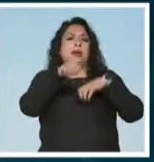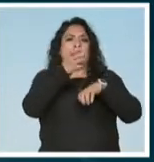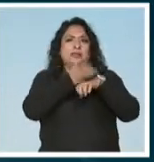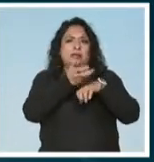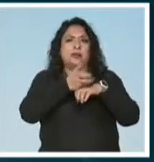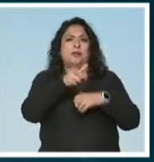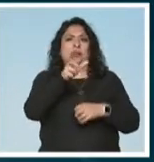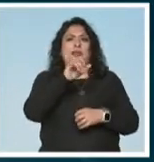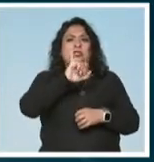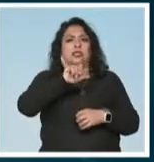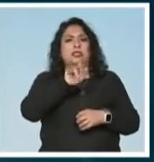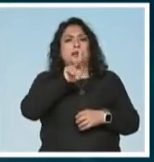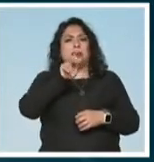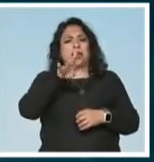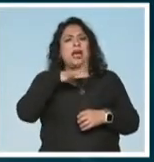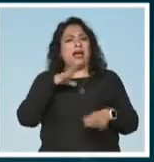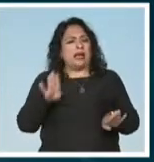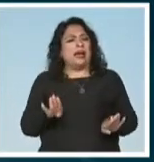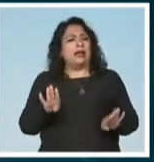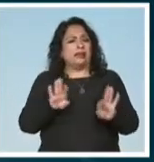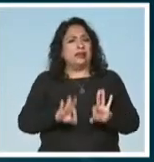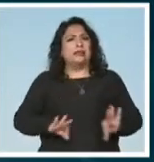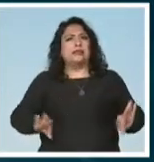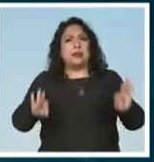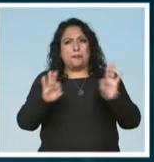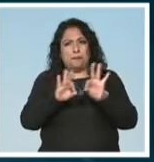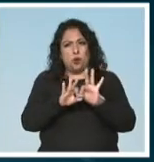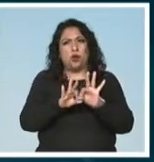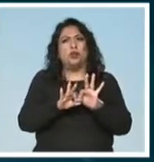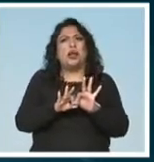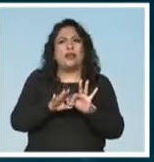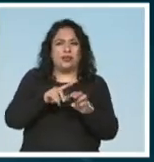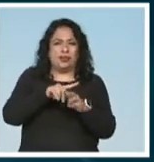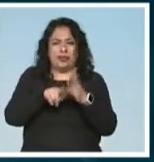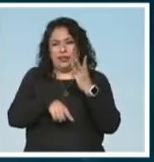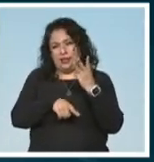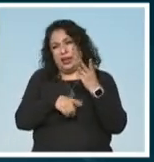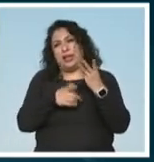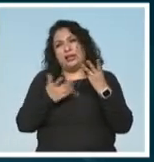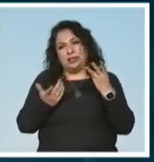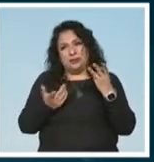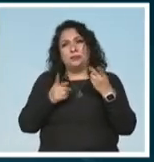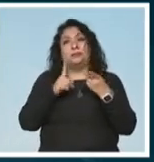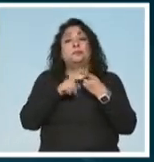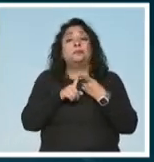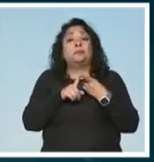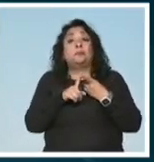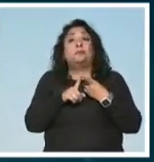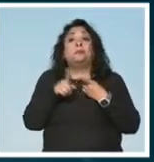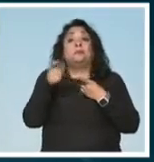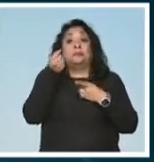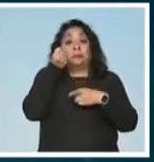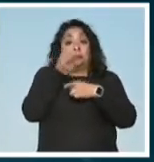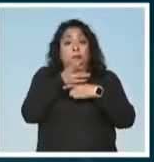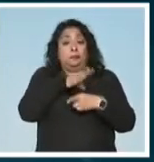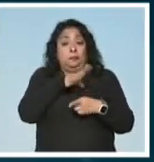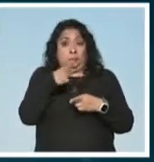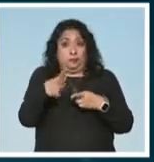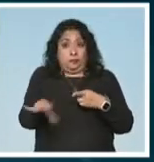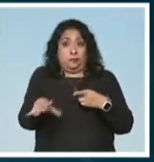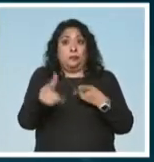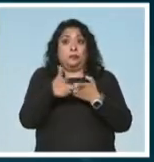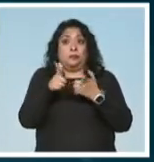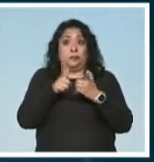Jinping tiene una característica importante, tripartita, por decirlo de alguna manera. Por una parte es el secretario general